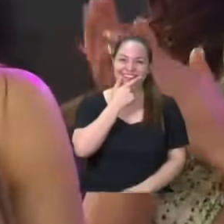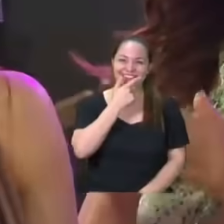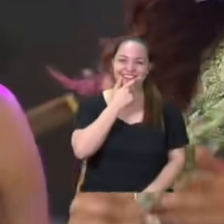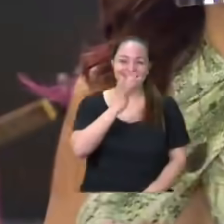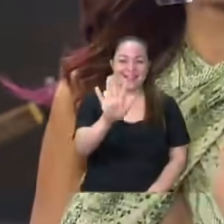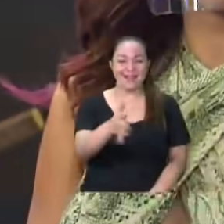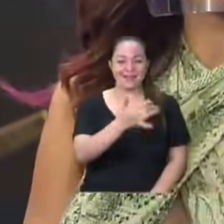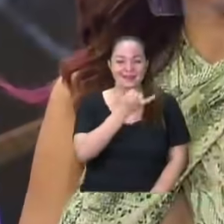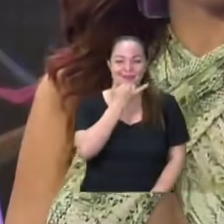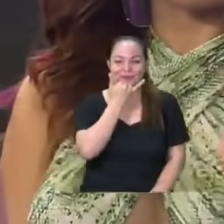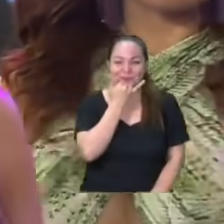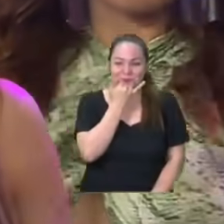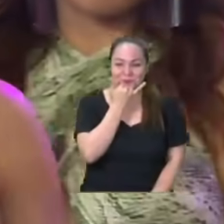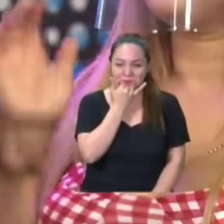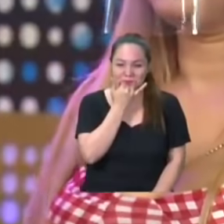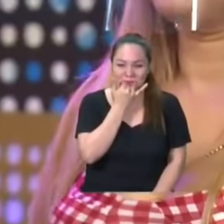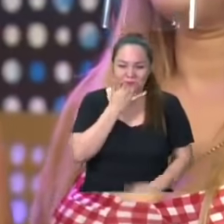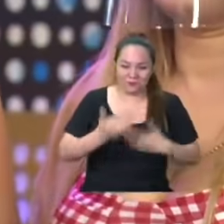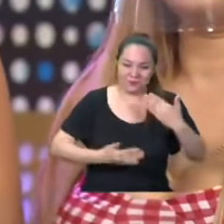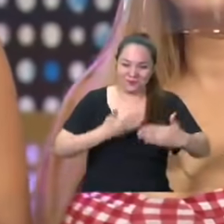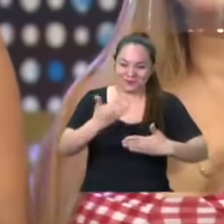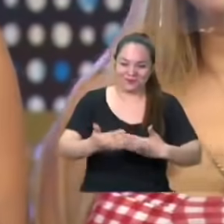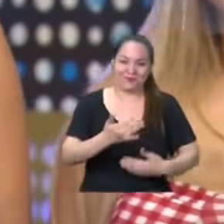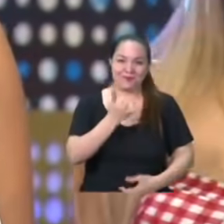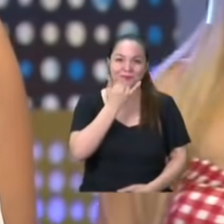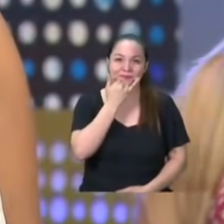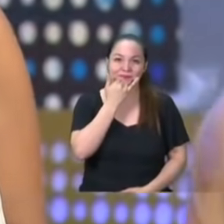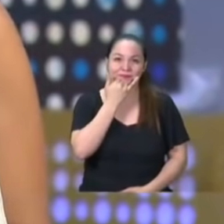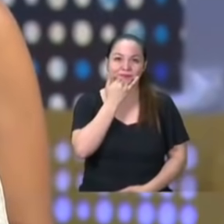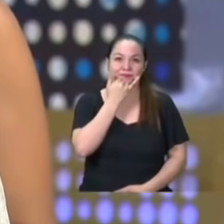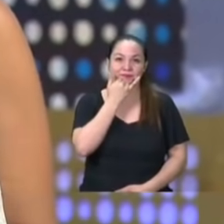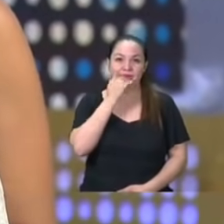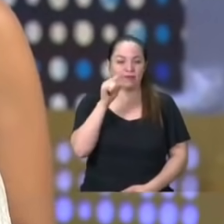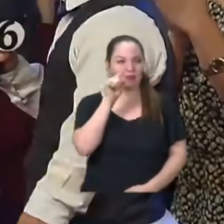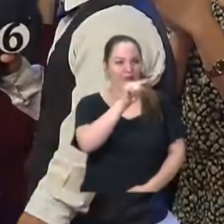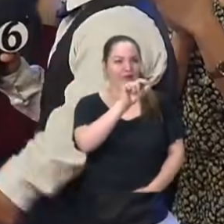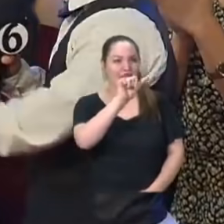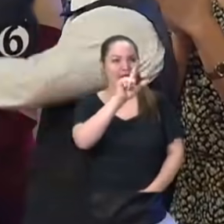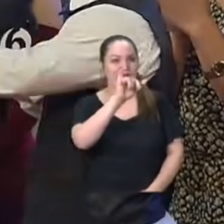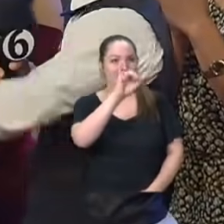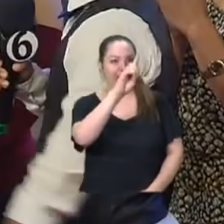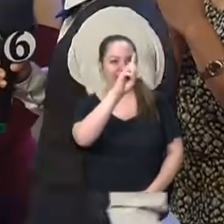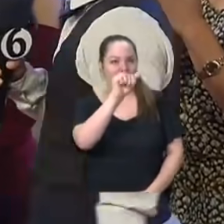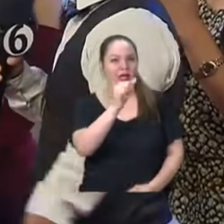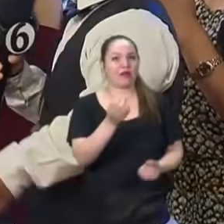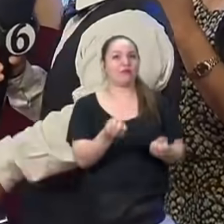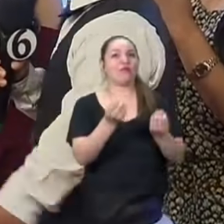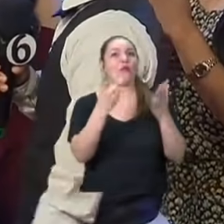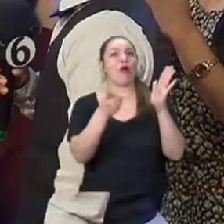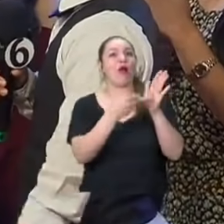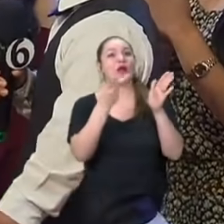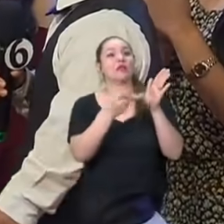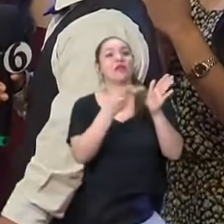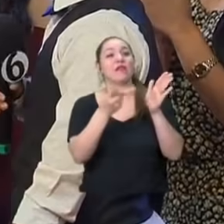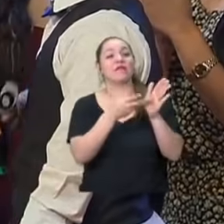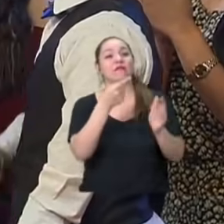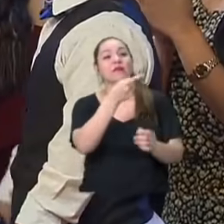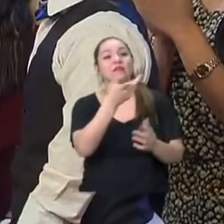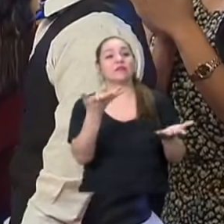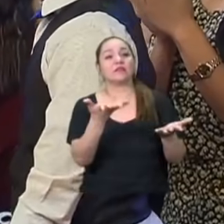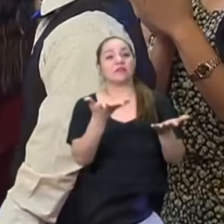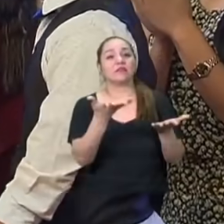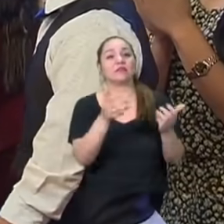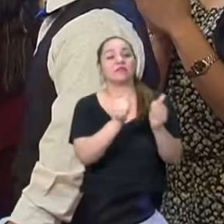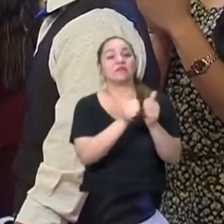Perdón. Me adelanté. ¿Le pregunto entonces a Aleida? Pregúntele. Muy bien. Aleida. Ya tiene...